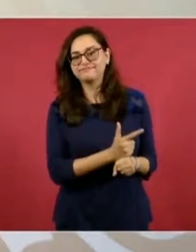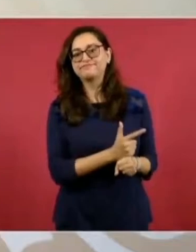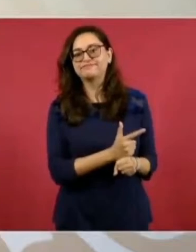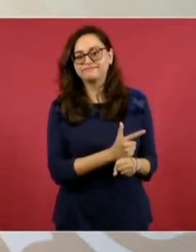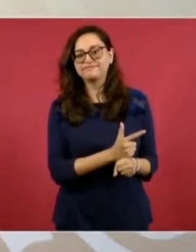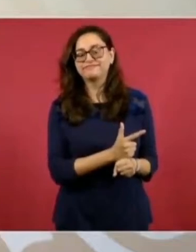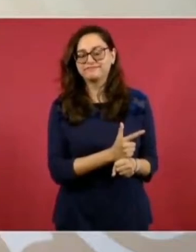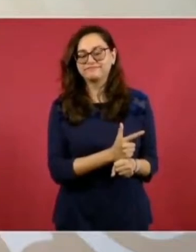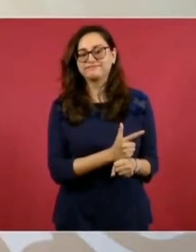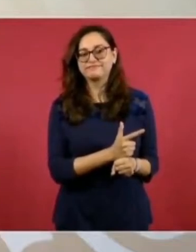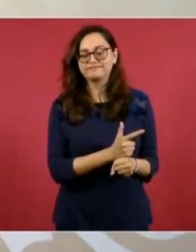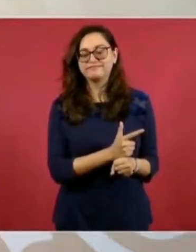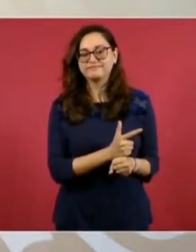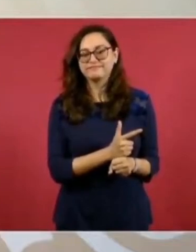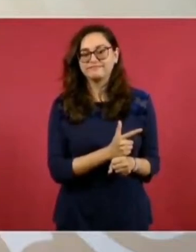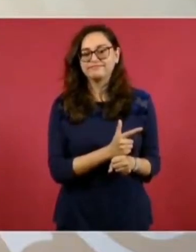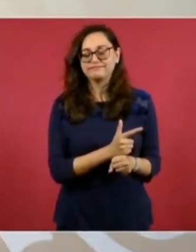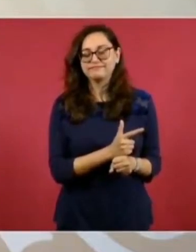y